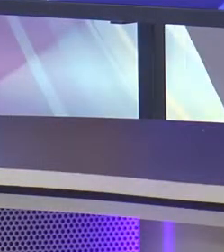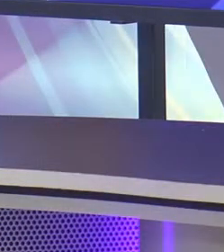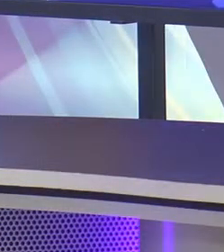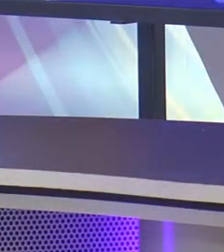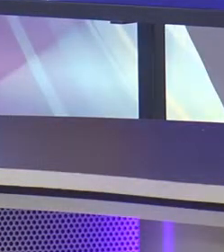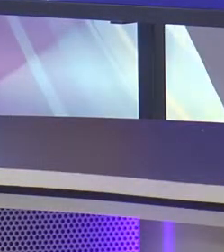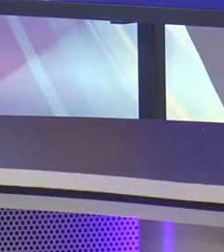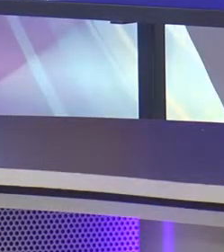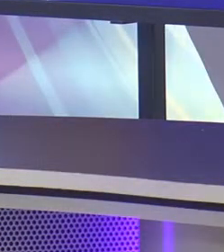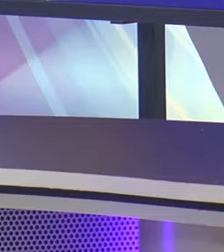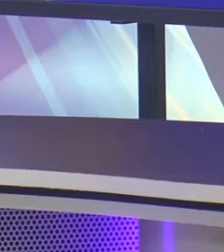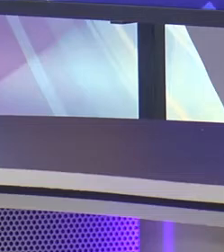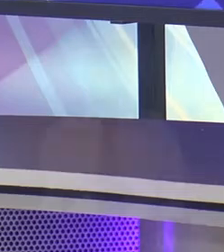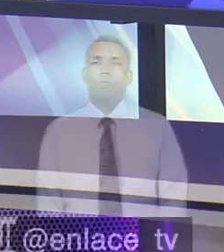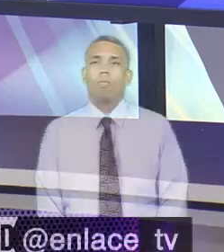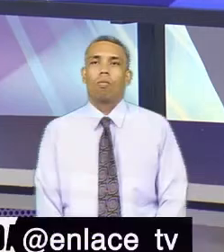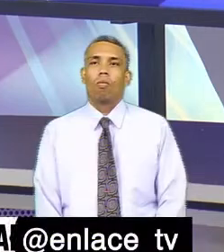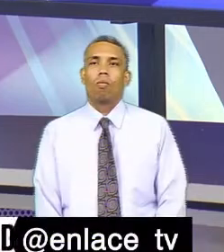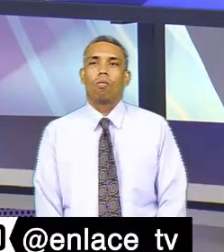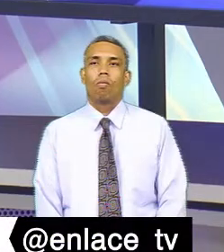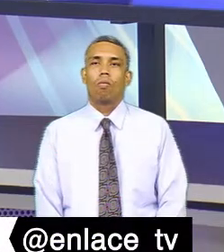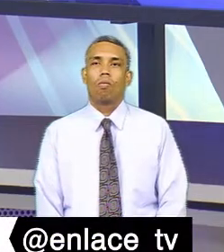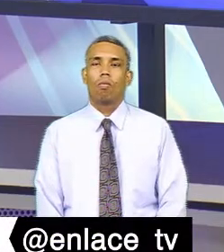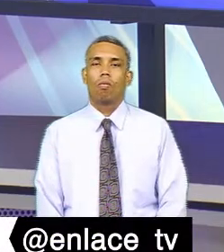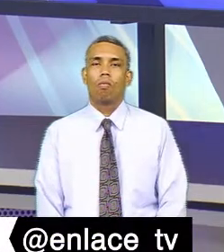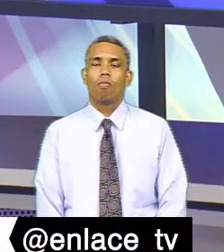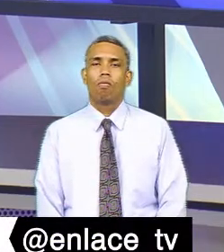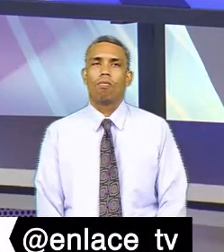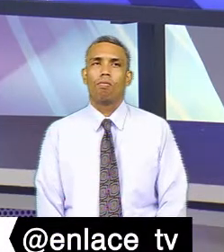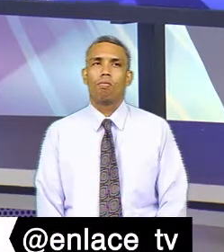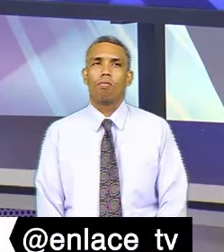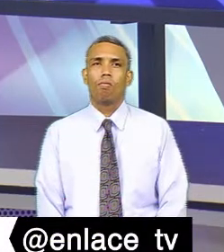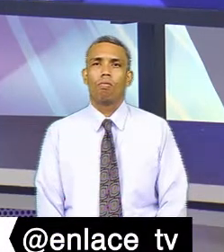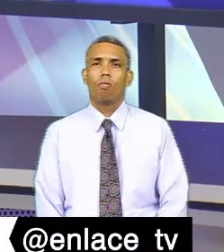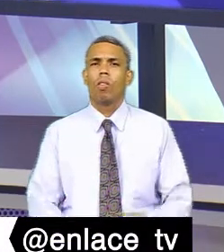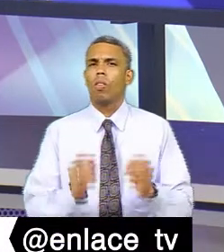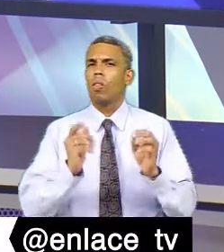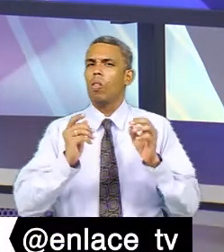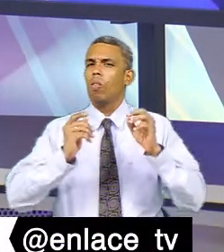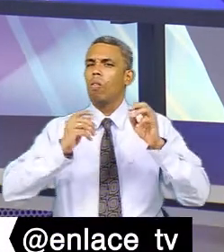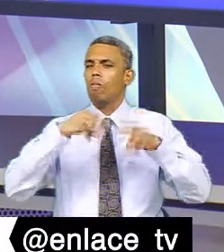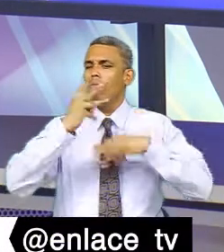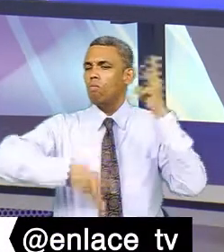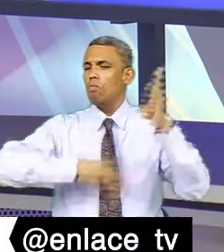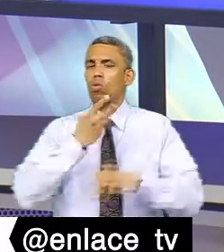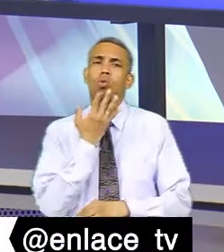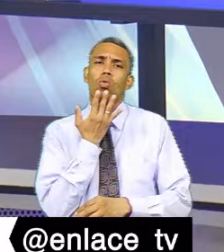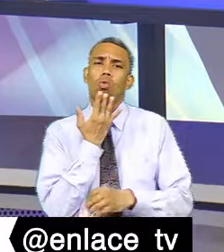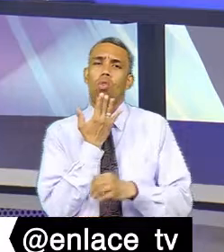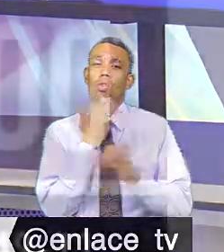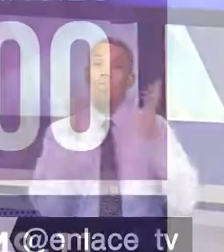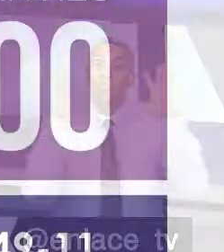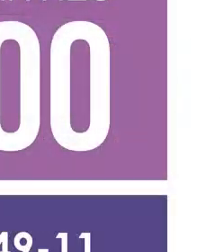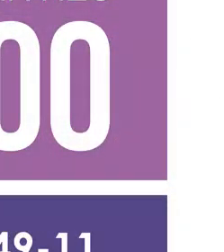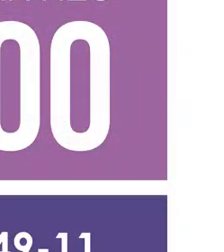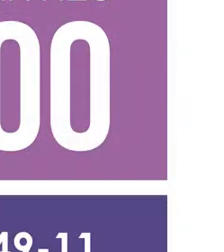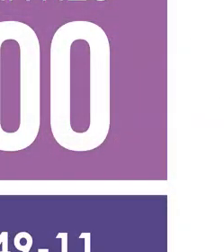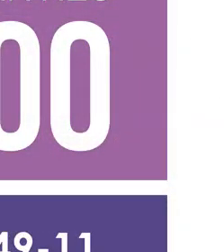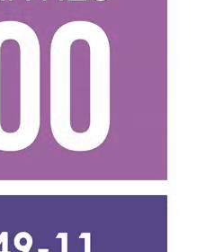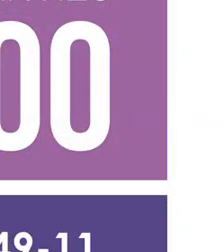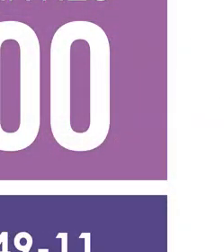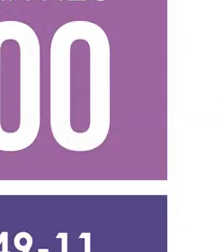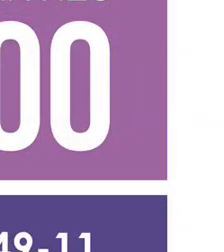Están todos invitados a la gran fiesta comercial de apertura del mundo de color Mundo Lily Pink aquí en Barranca Bermeja. Los mejores precios que debes